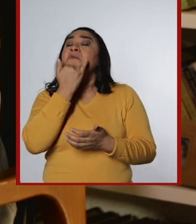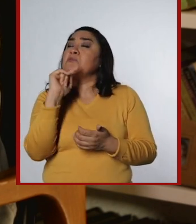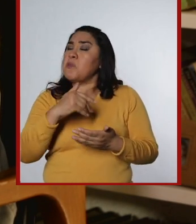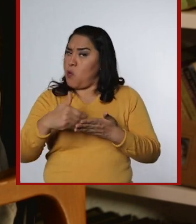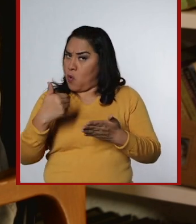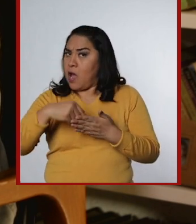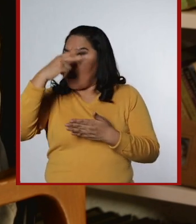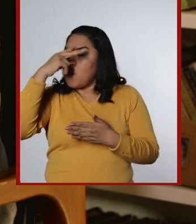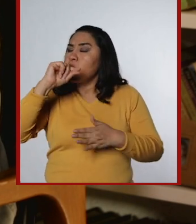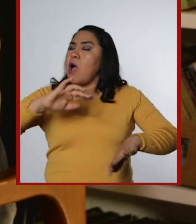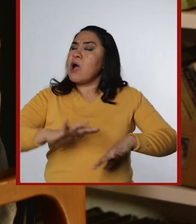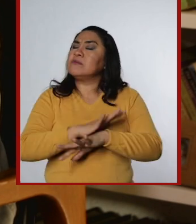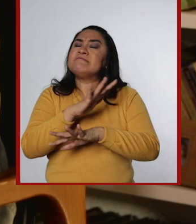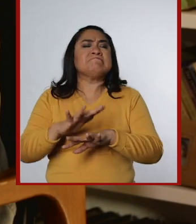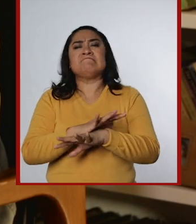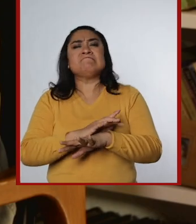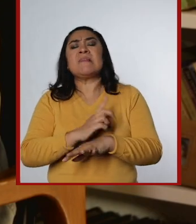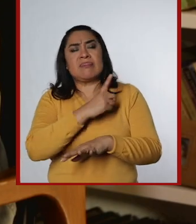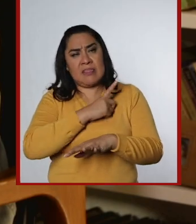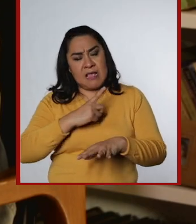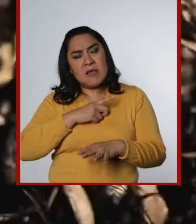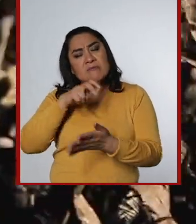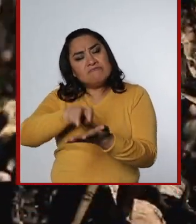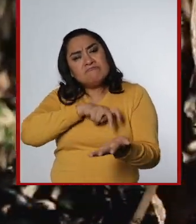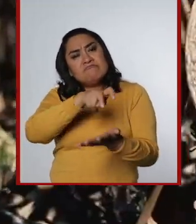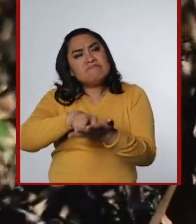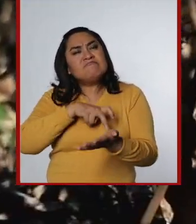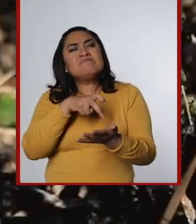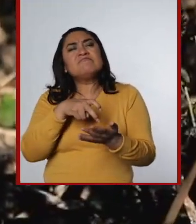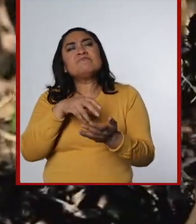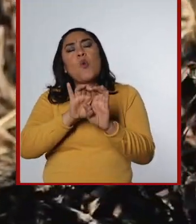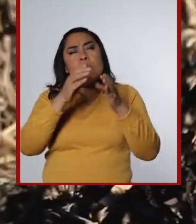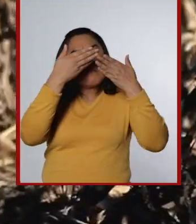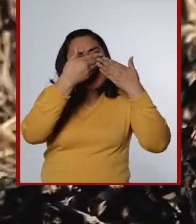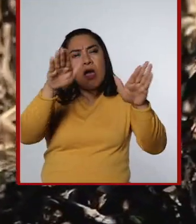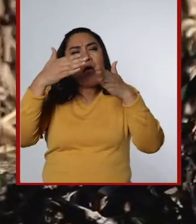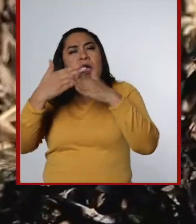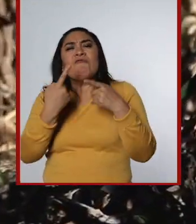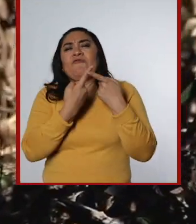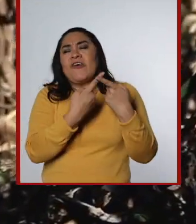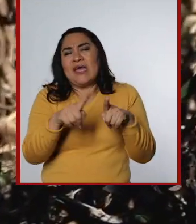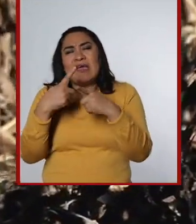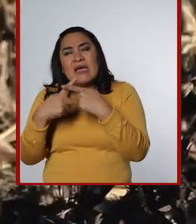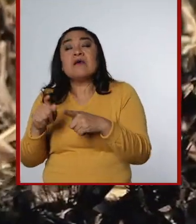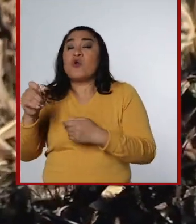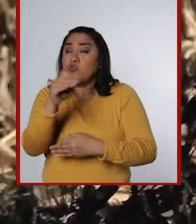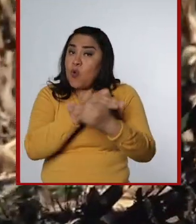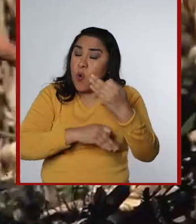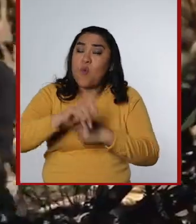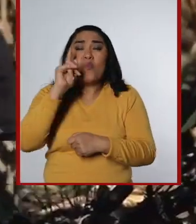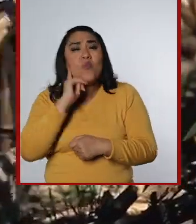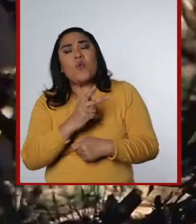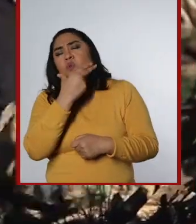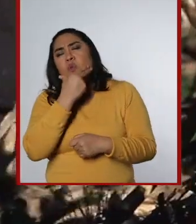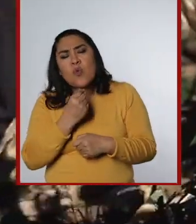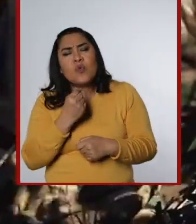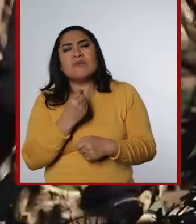también se reivindica para poder educar de forma distinta a la sociedad, donde todos y todas